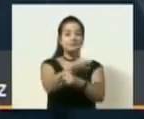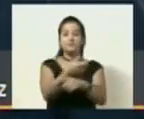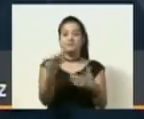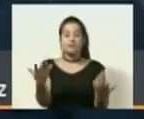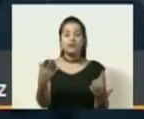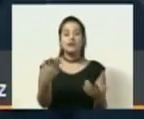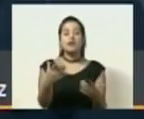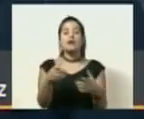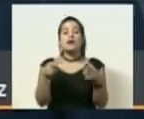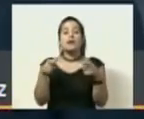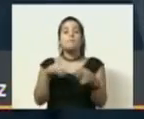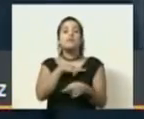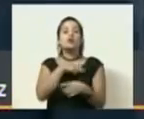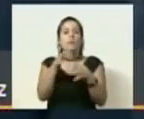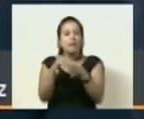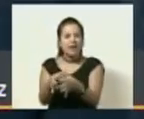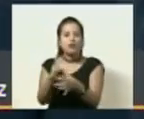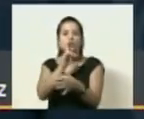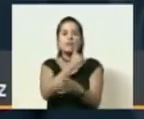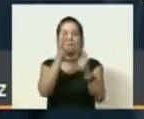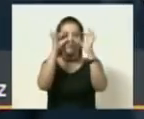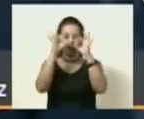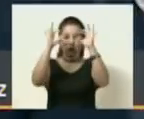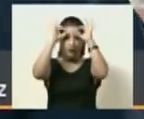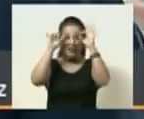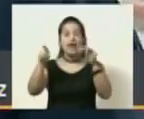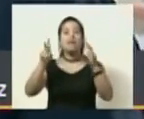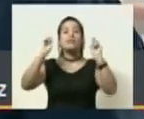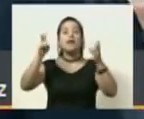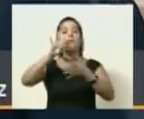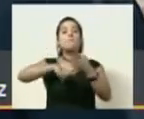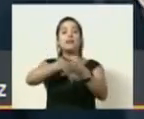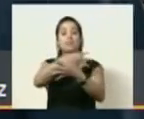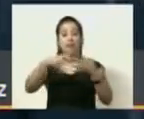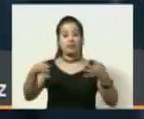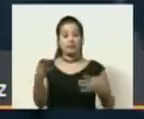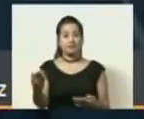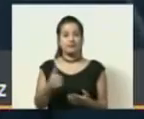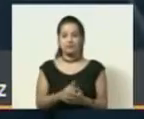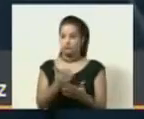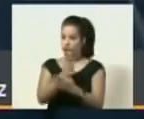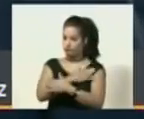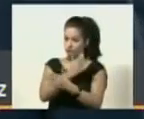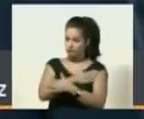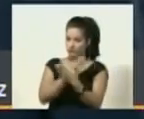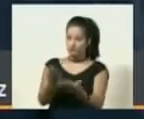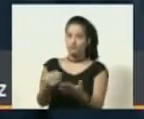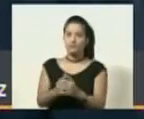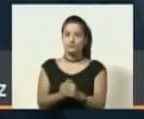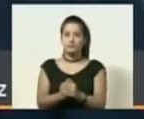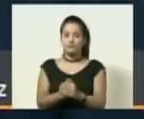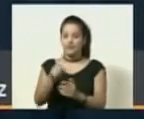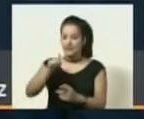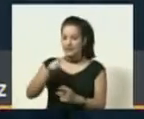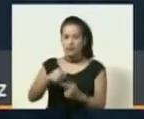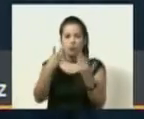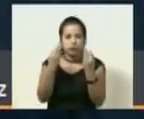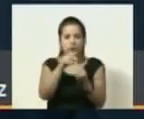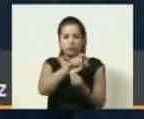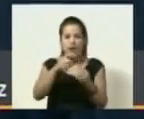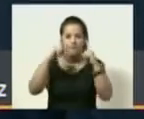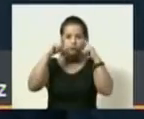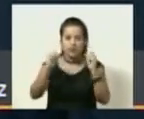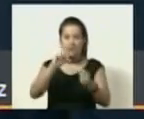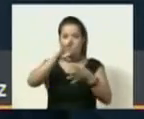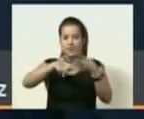la micromisión Simón Rodríguez, mención matemática. Te felicito. Necesitamos miles